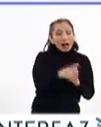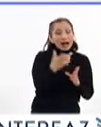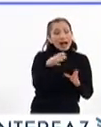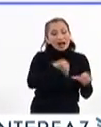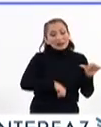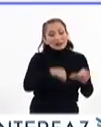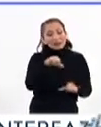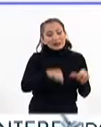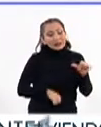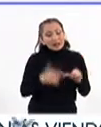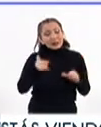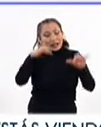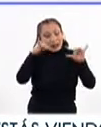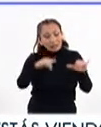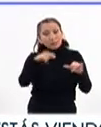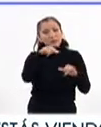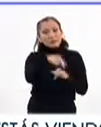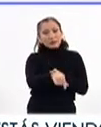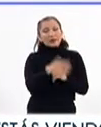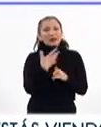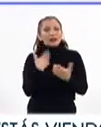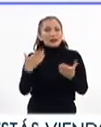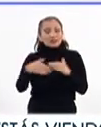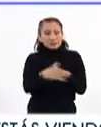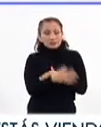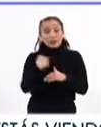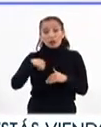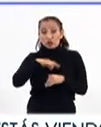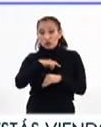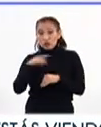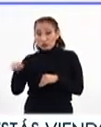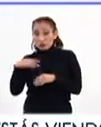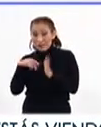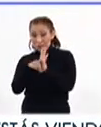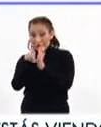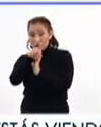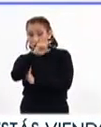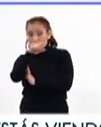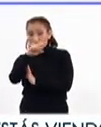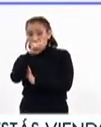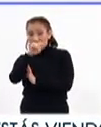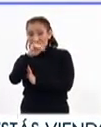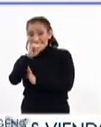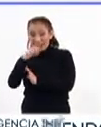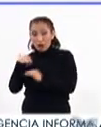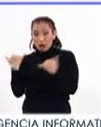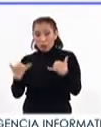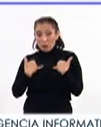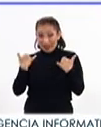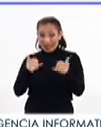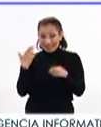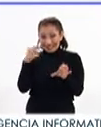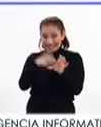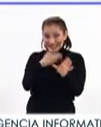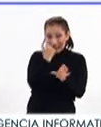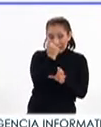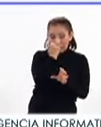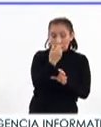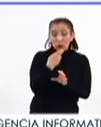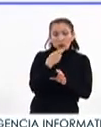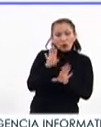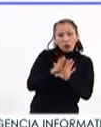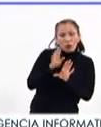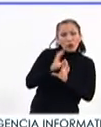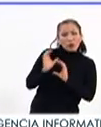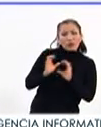agronómicas y pecuarias en beneficio del hombre. En el caso nuestro, en el departamento de zootecnia, los chicos reciben un curso especializado en manejo de